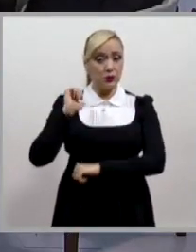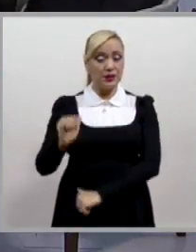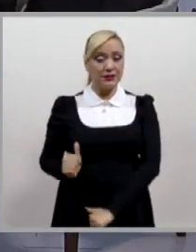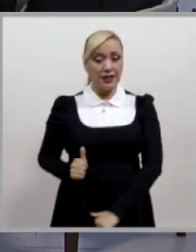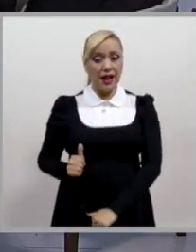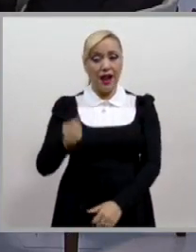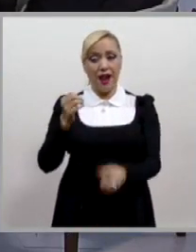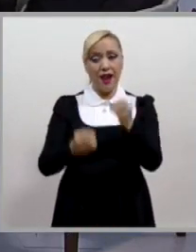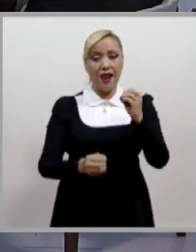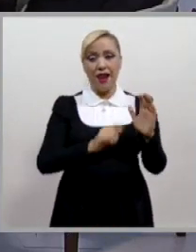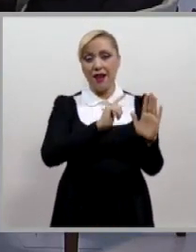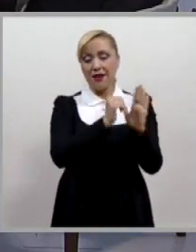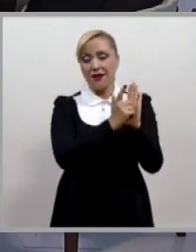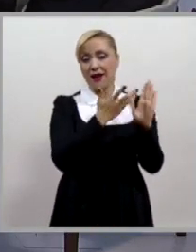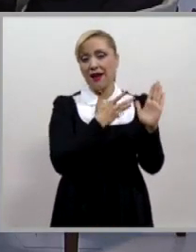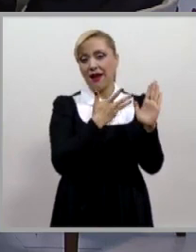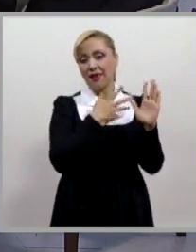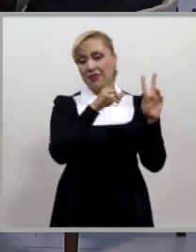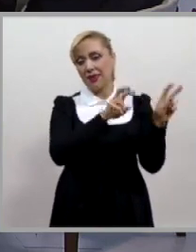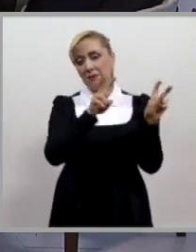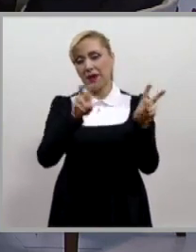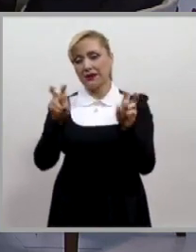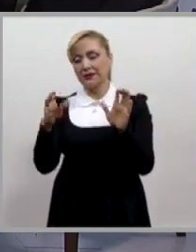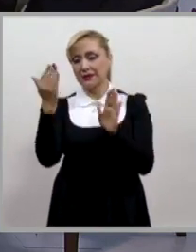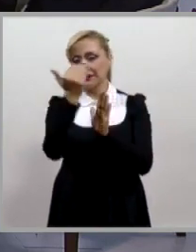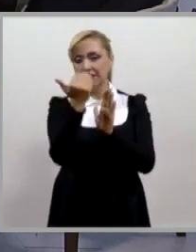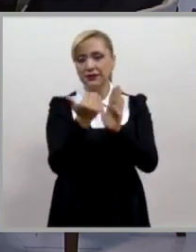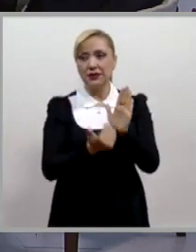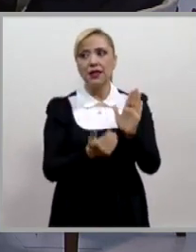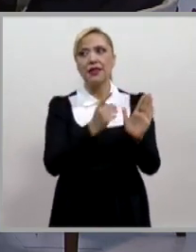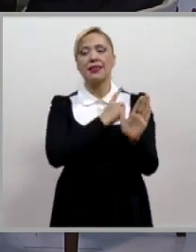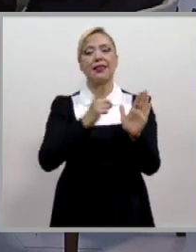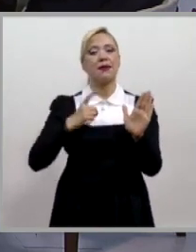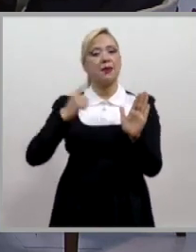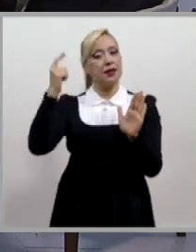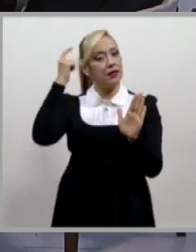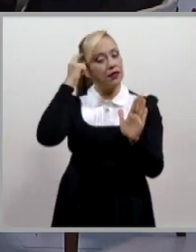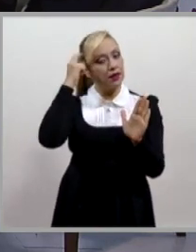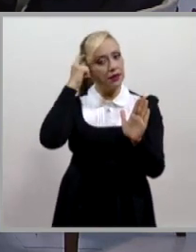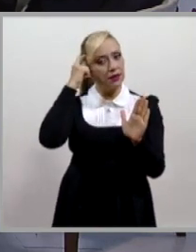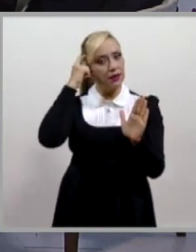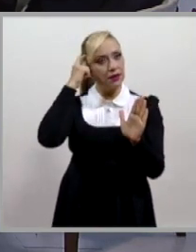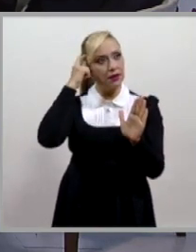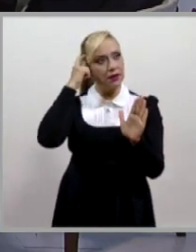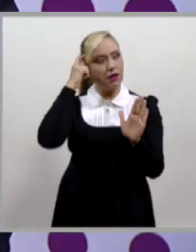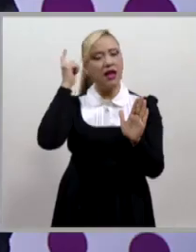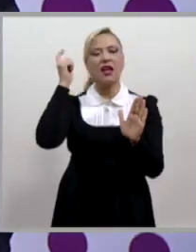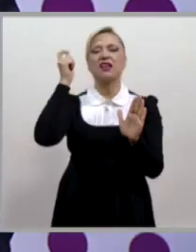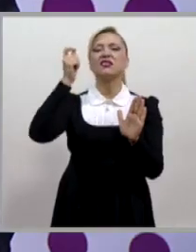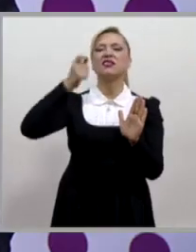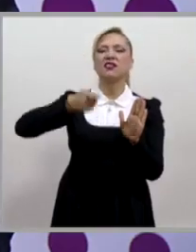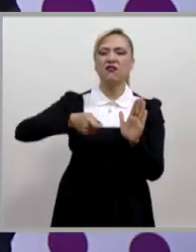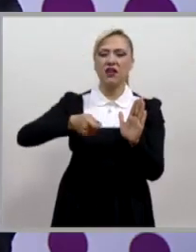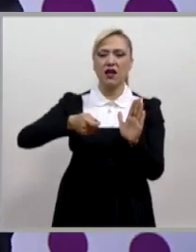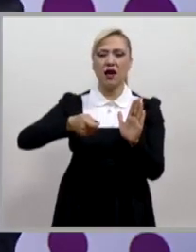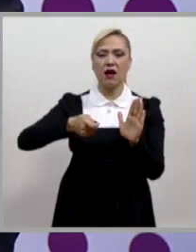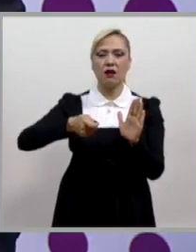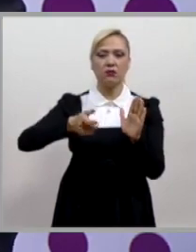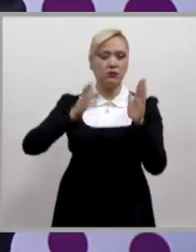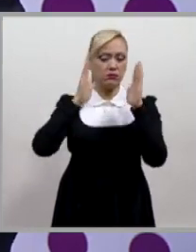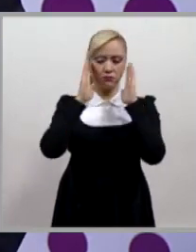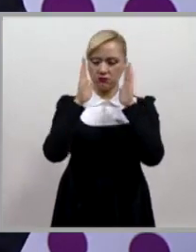que los órganos jurisdiccionales del Poder Judicial tienen que hacerse consciente de qué significa la imparcialidad